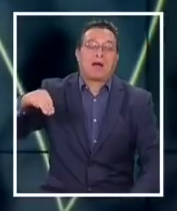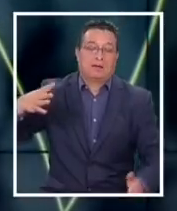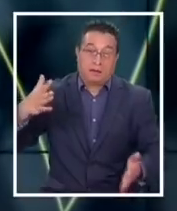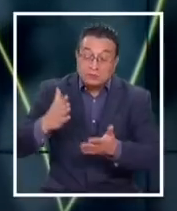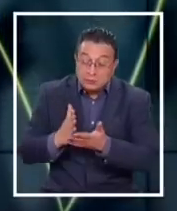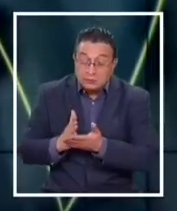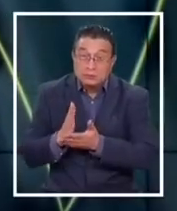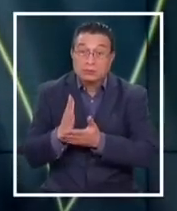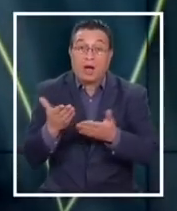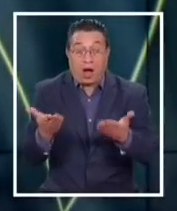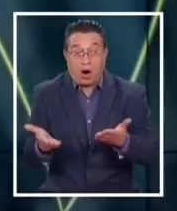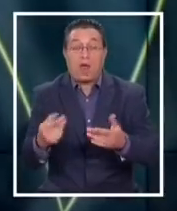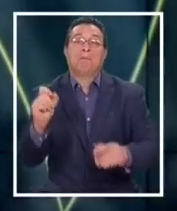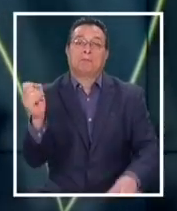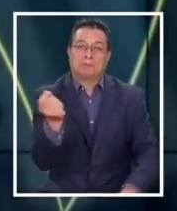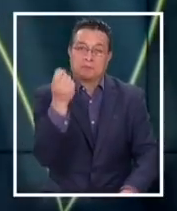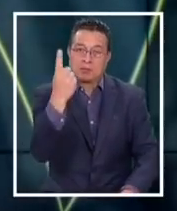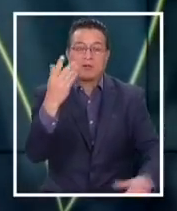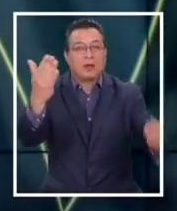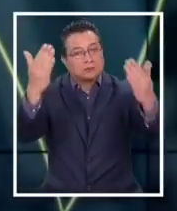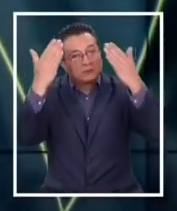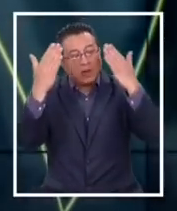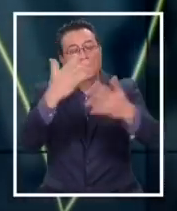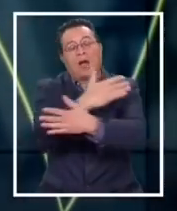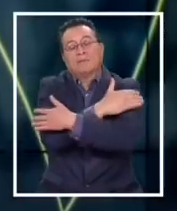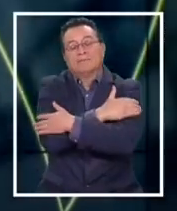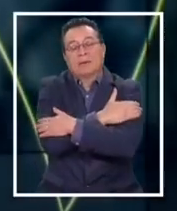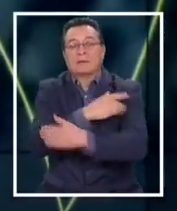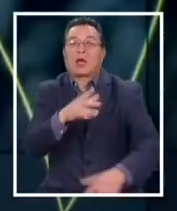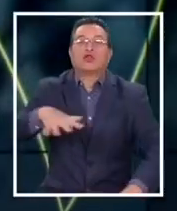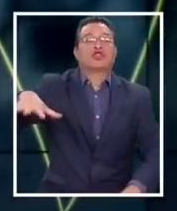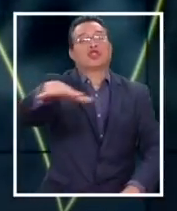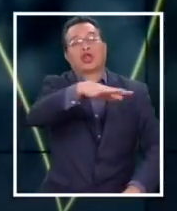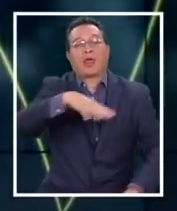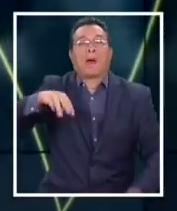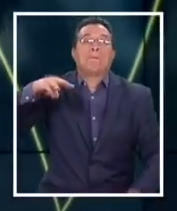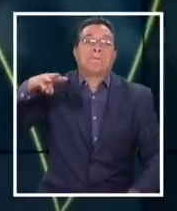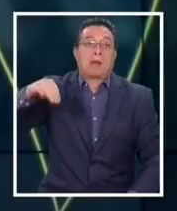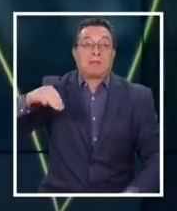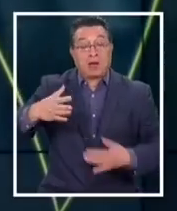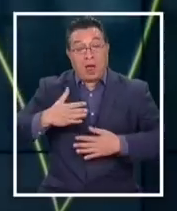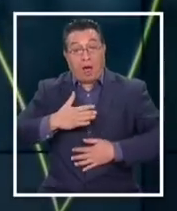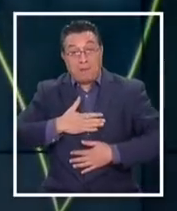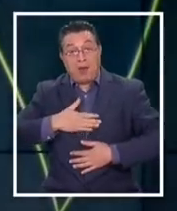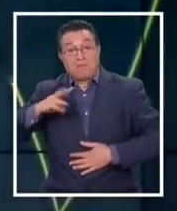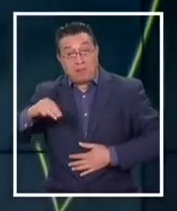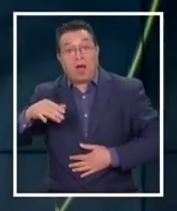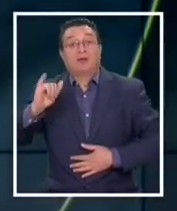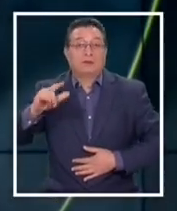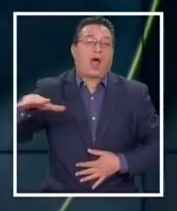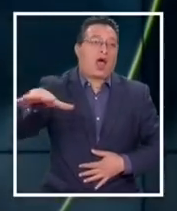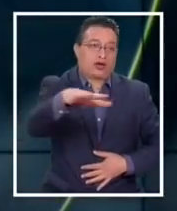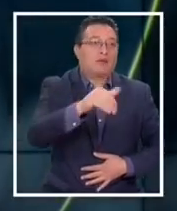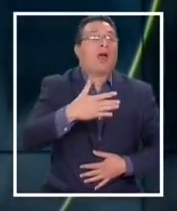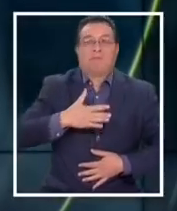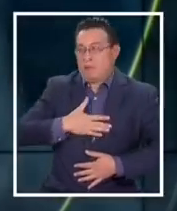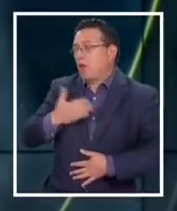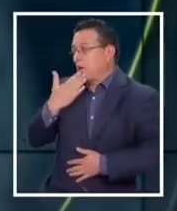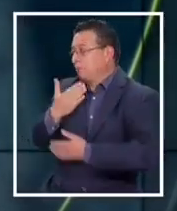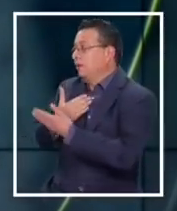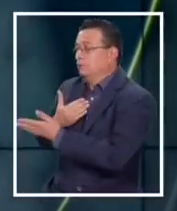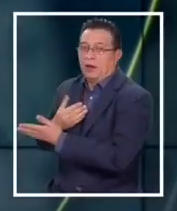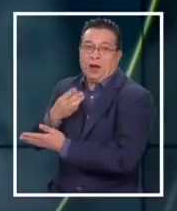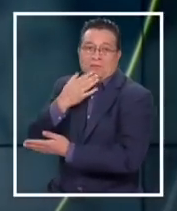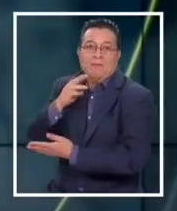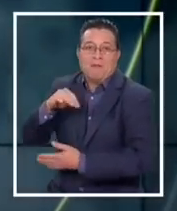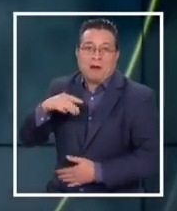partir, Matías, salud. Vamos a mandarle un gran abrazo a todas las mamás. A la mía y a todas las demás. A la mía también. Y a todas las